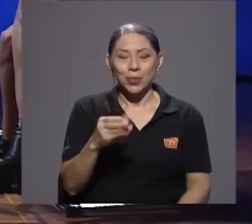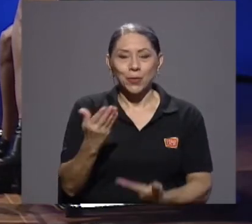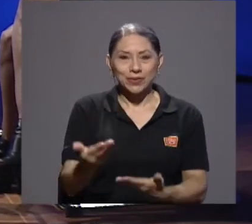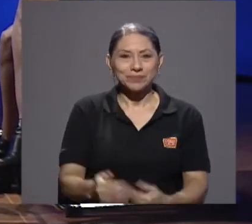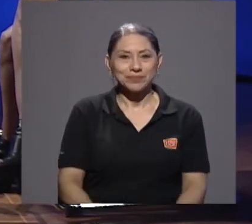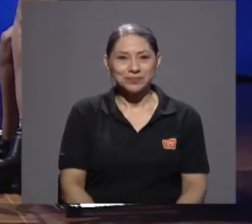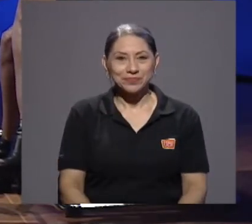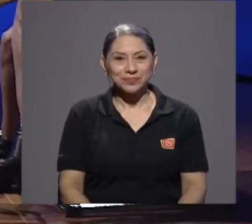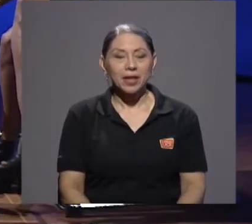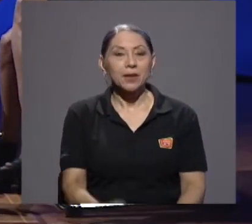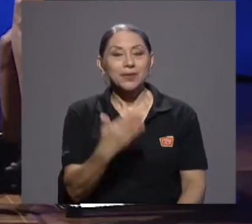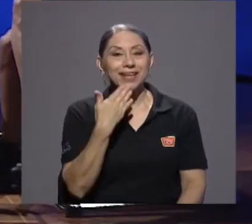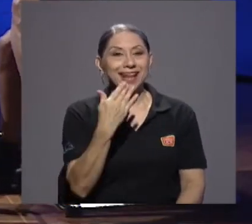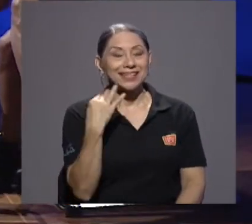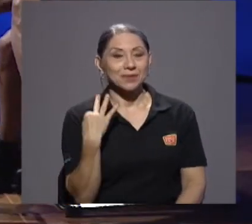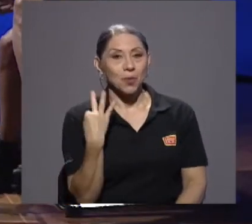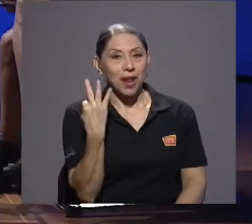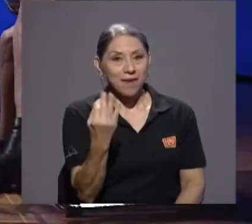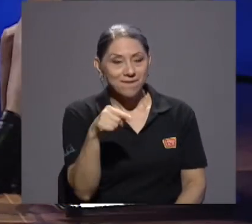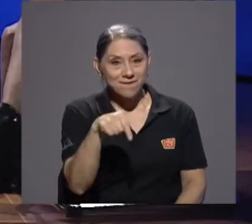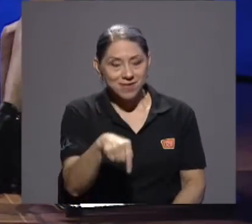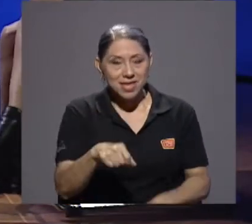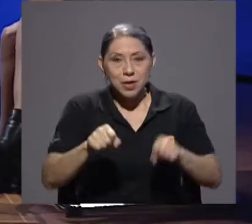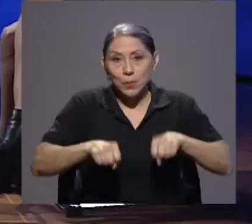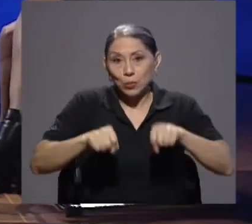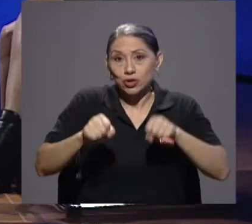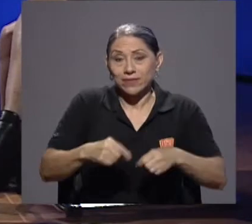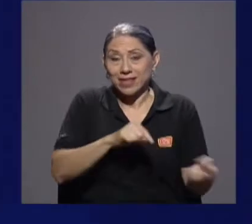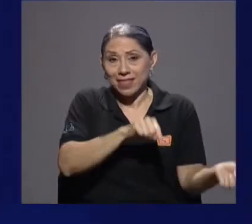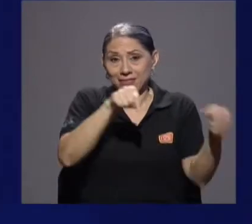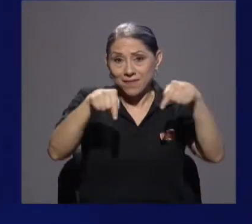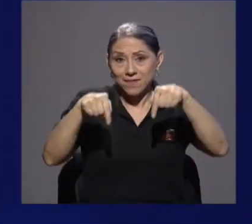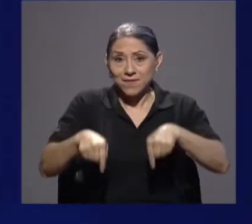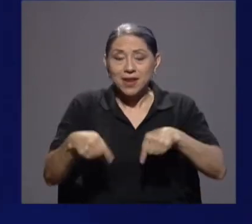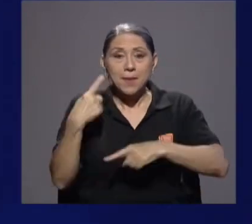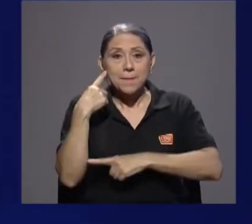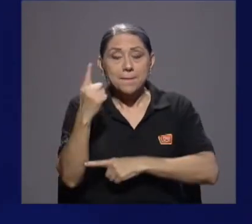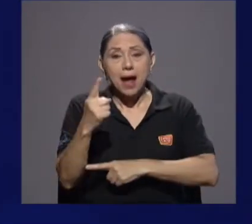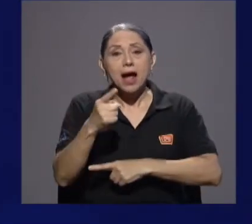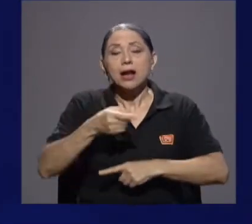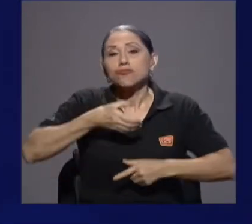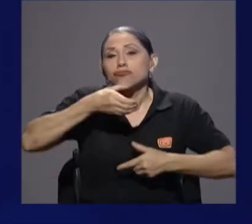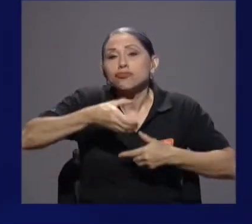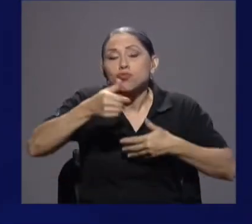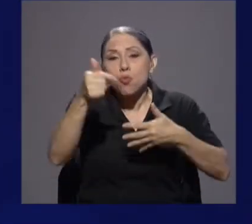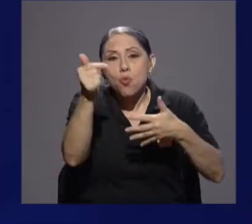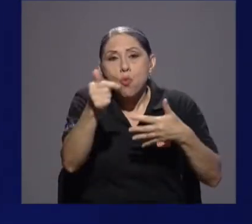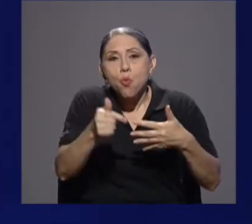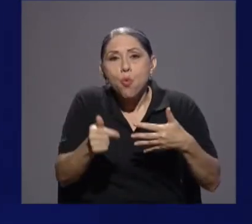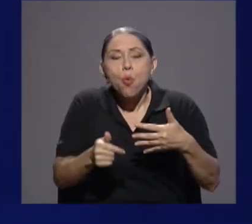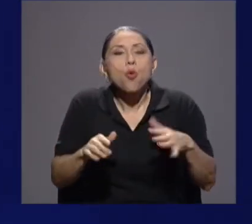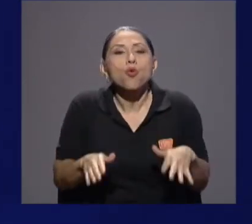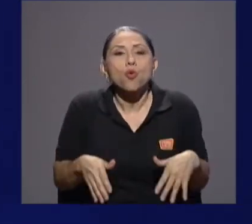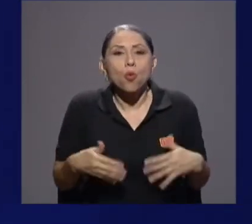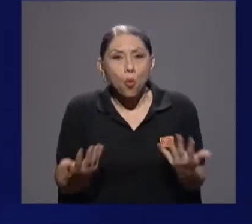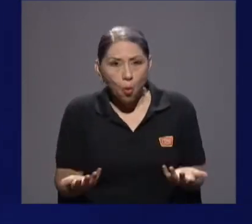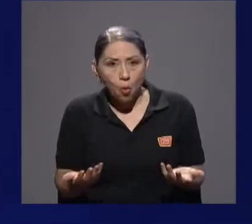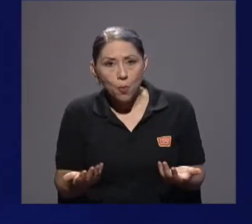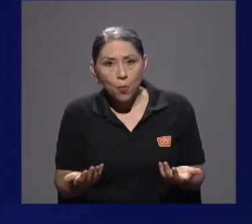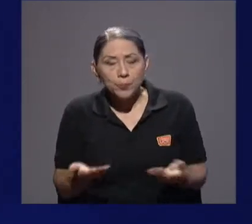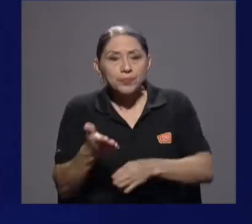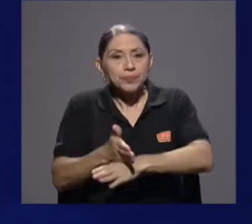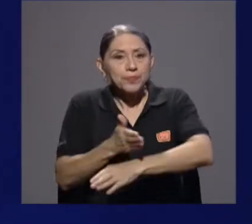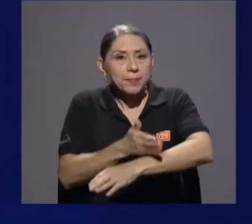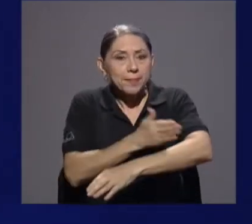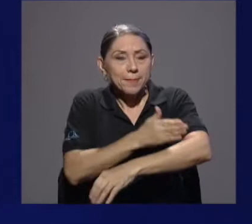Bueno, muchísimas gracias por la invitación y por la posibilidad de venir aquí a dar sugerencias de cómo